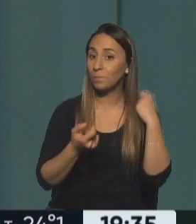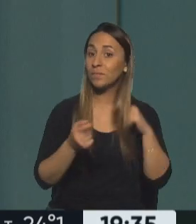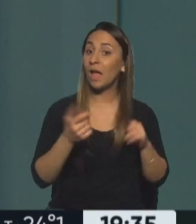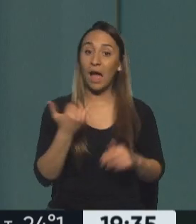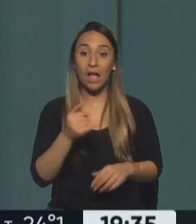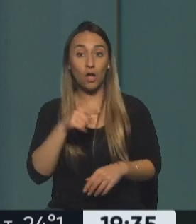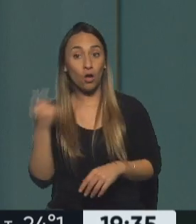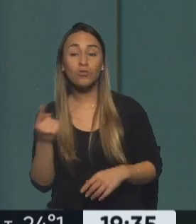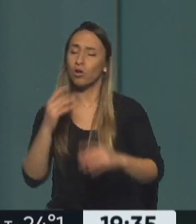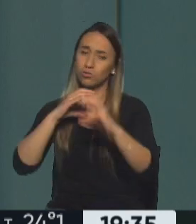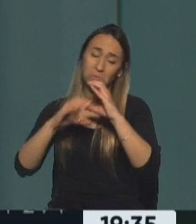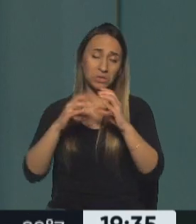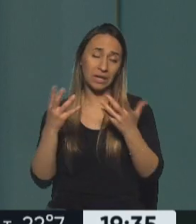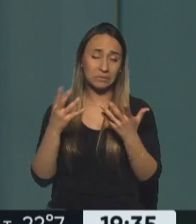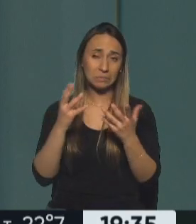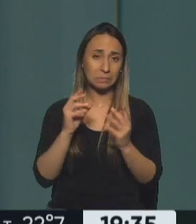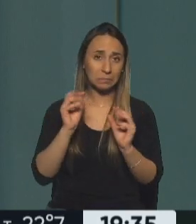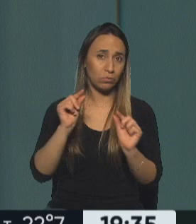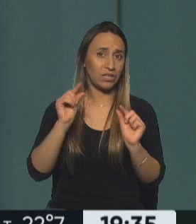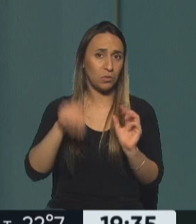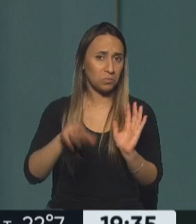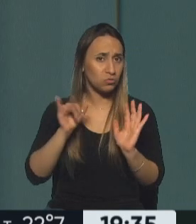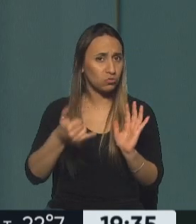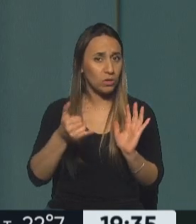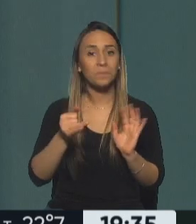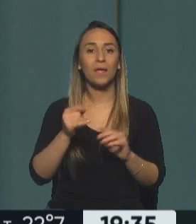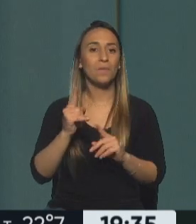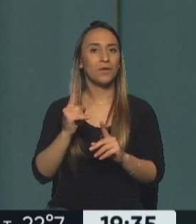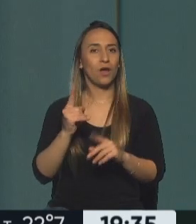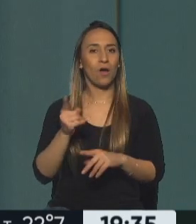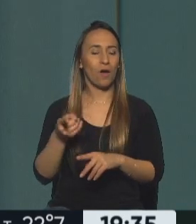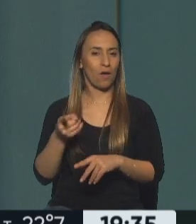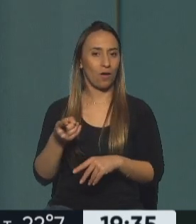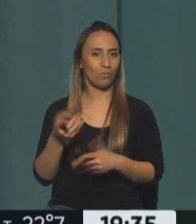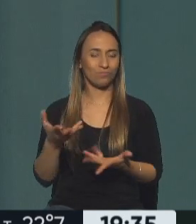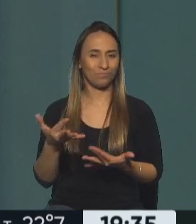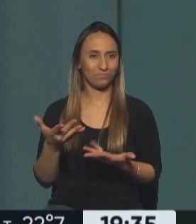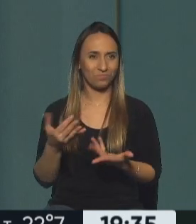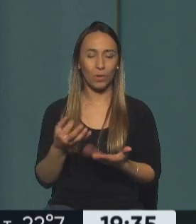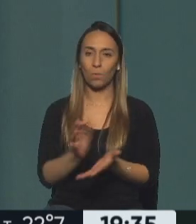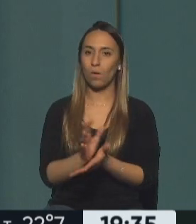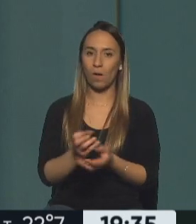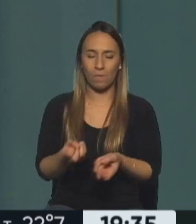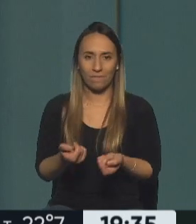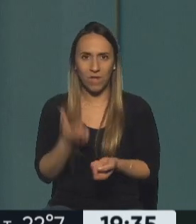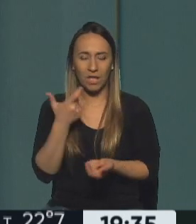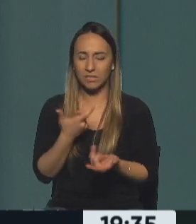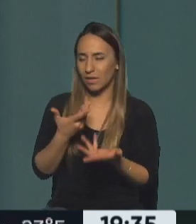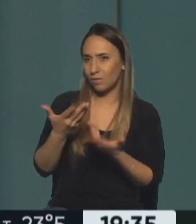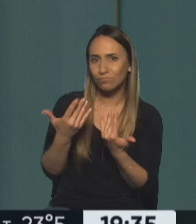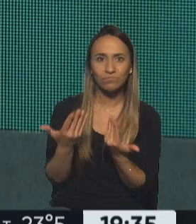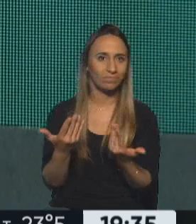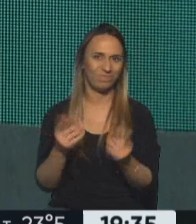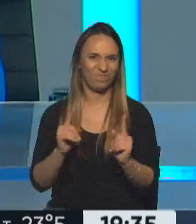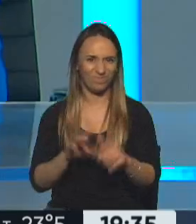se comunican un poco más, pero no son tan excepcionales en la habilidad en algún tema. Nosotros tenemos una